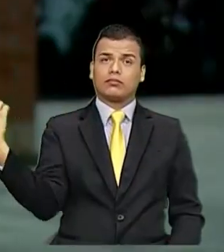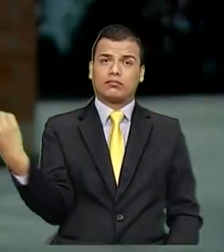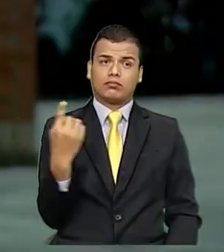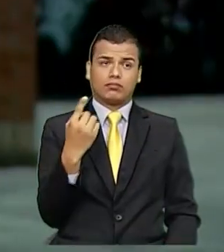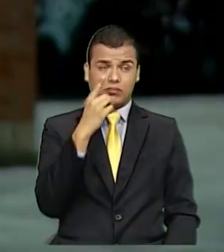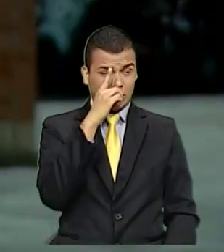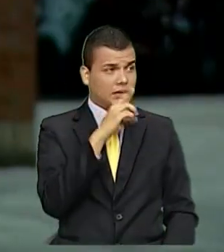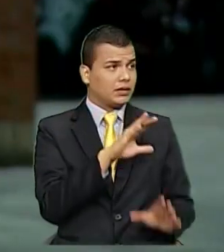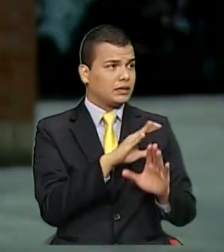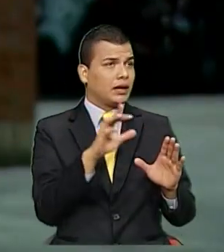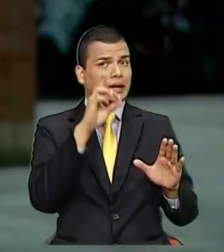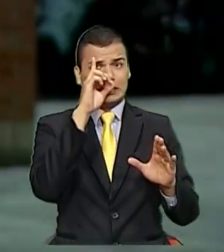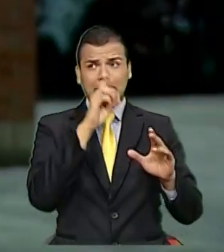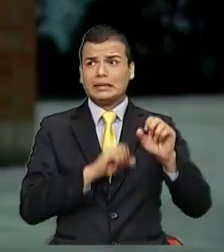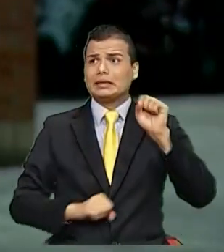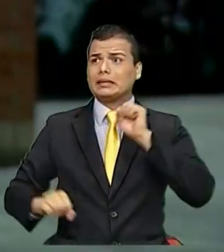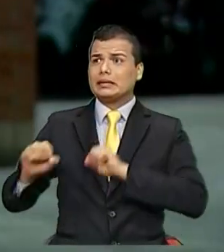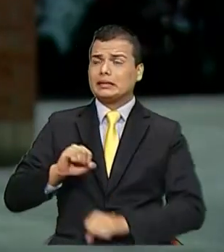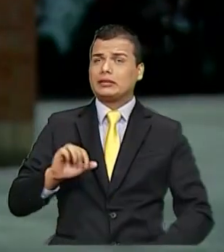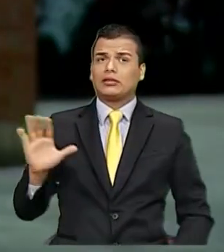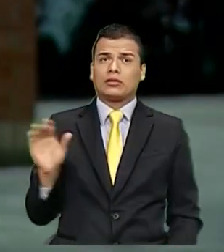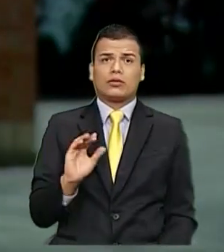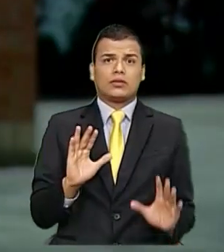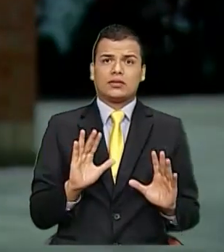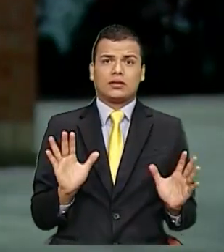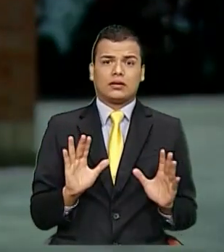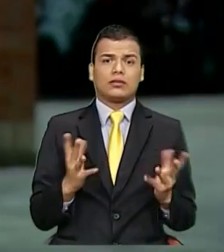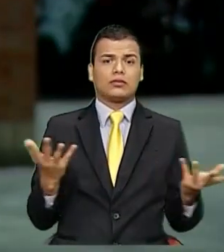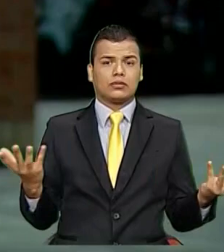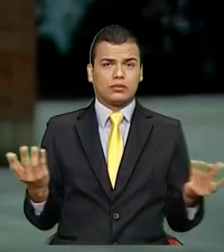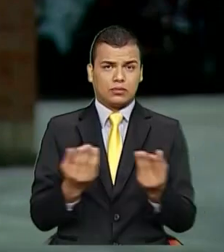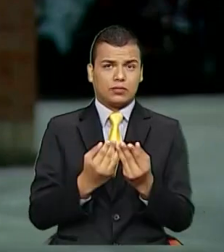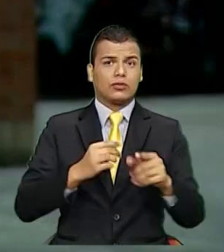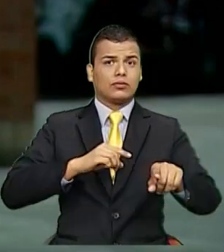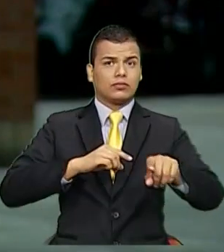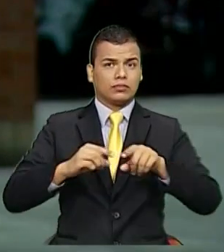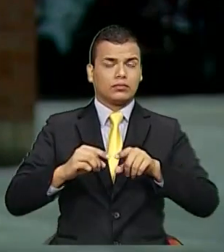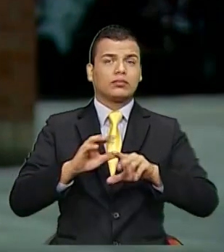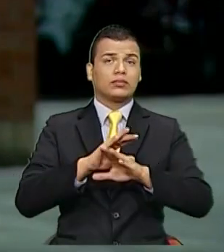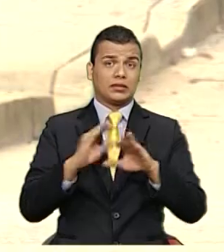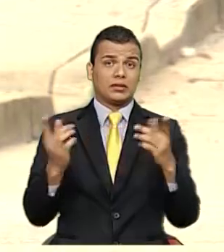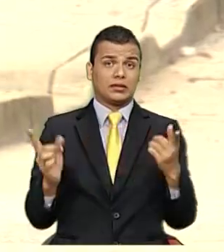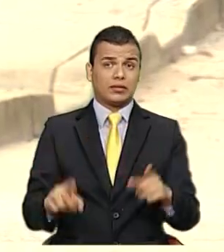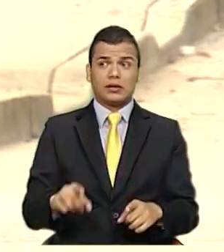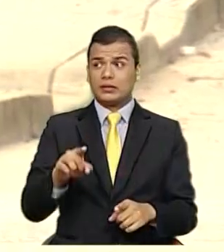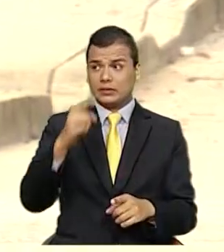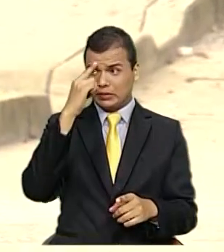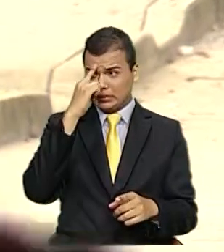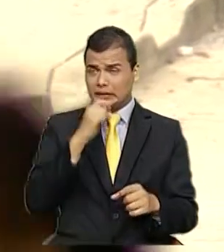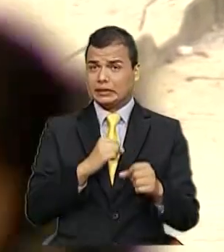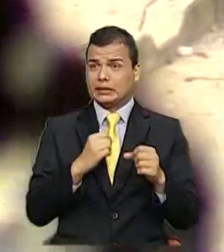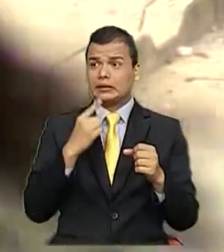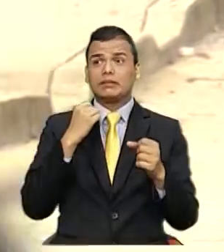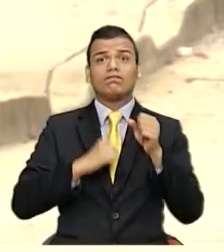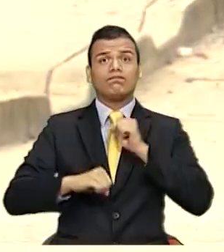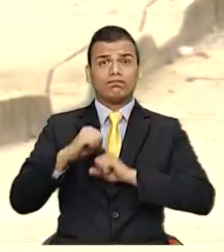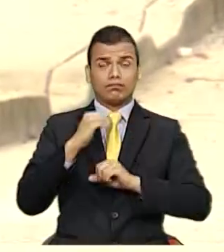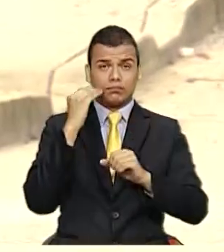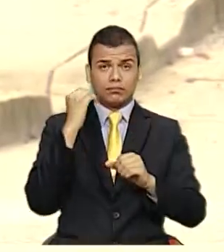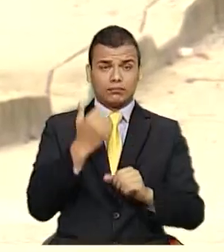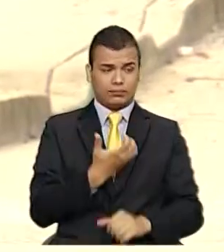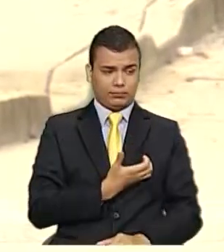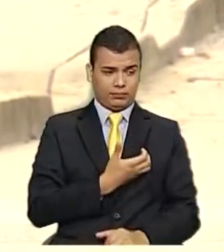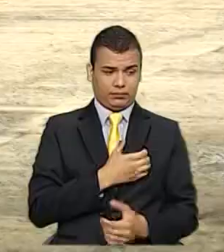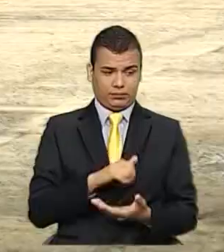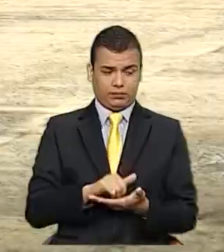no es solamente una preocupación de la comunidad. Las autoridades locales han manifestado también su angustia. La alcaldesa de